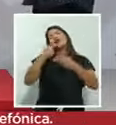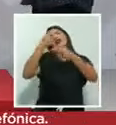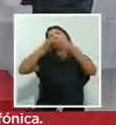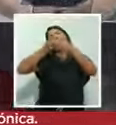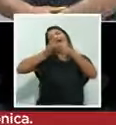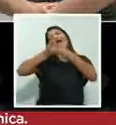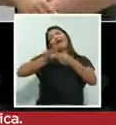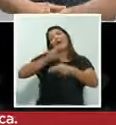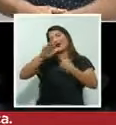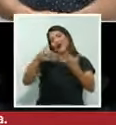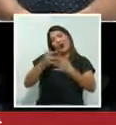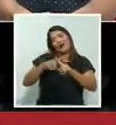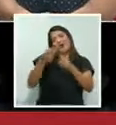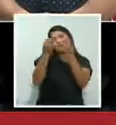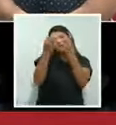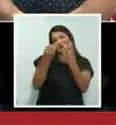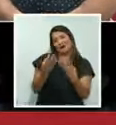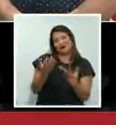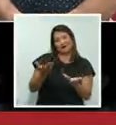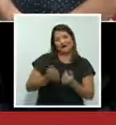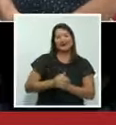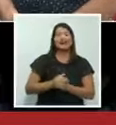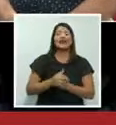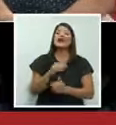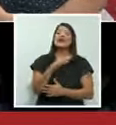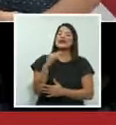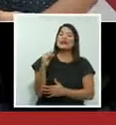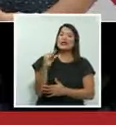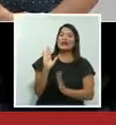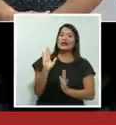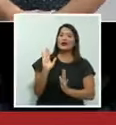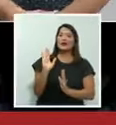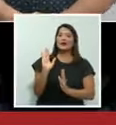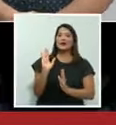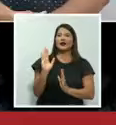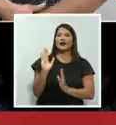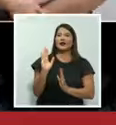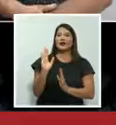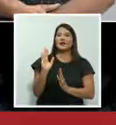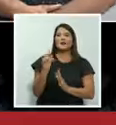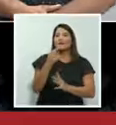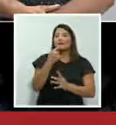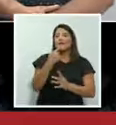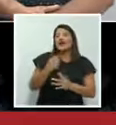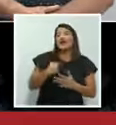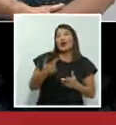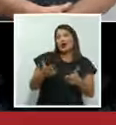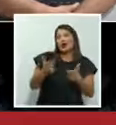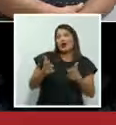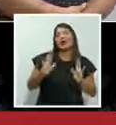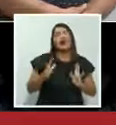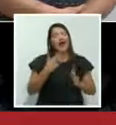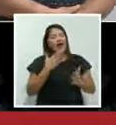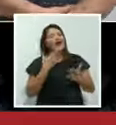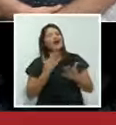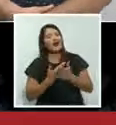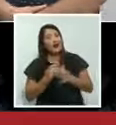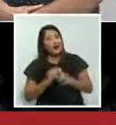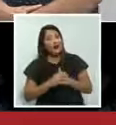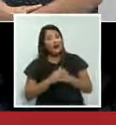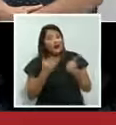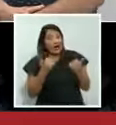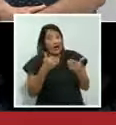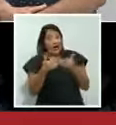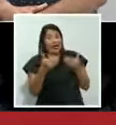todos, pero son muchos, pero... Hey. Me dieron todas las vibras para ver qué. Ay, imagínense, ya está